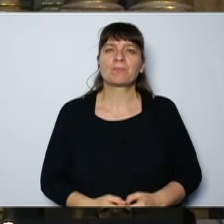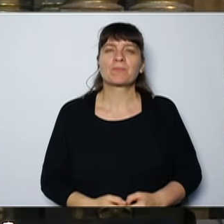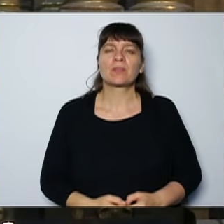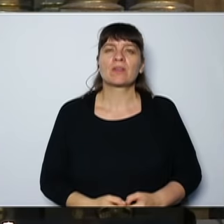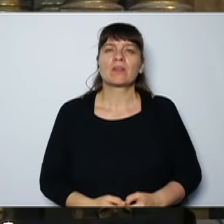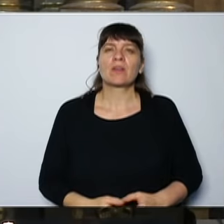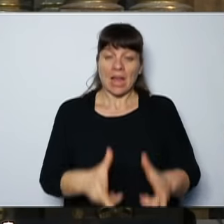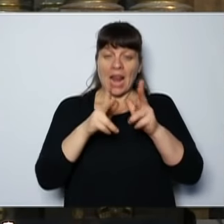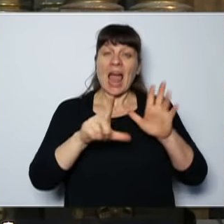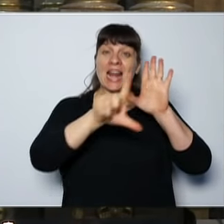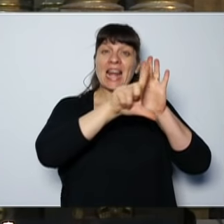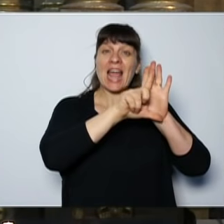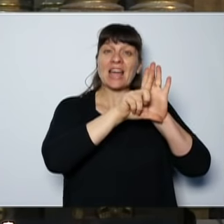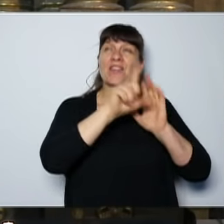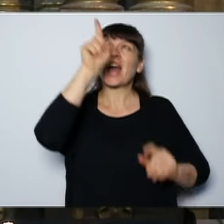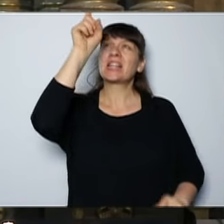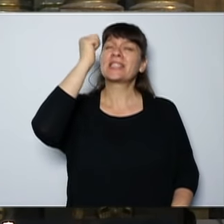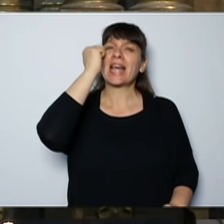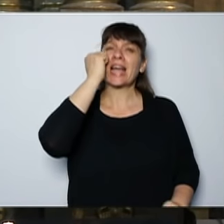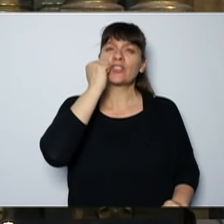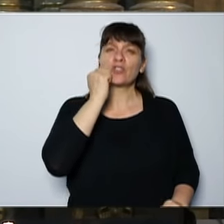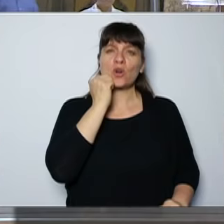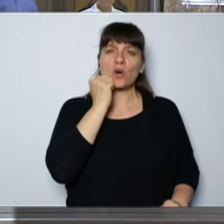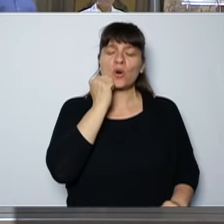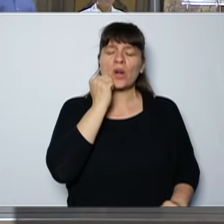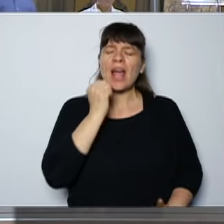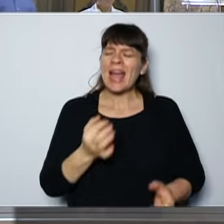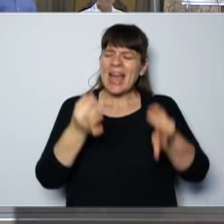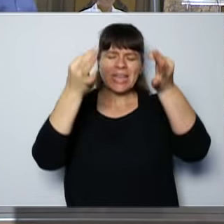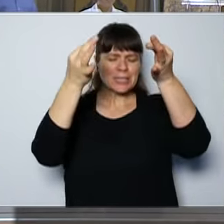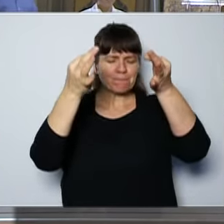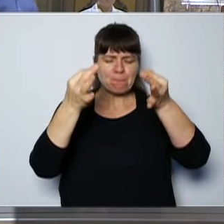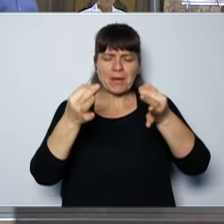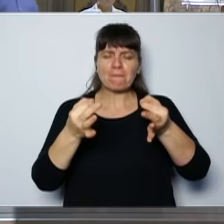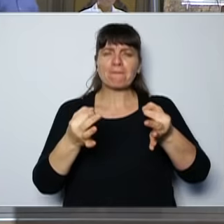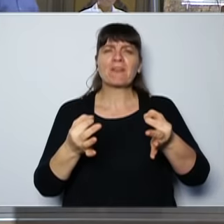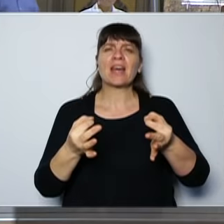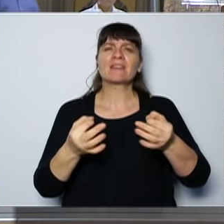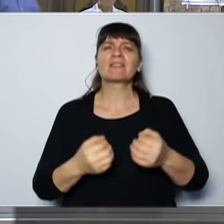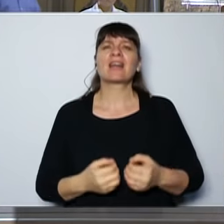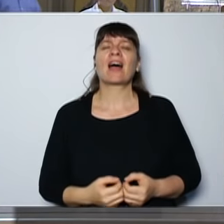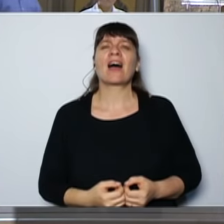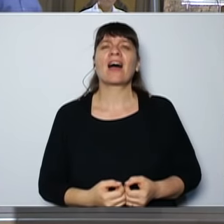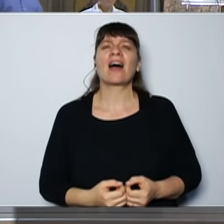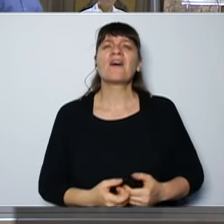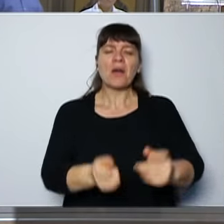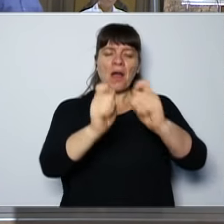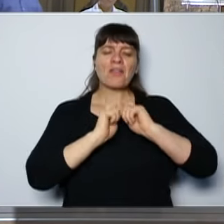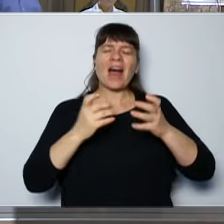corazón. La ley del Señor